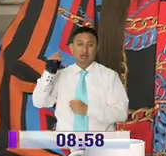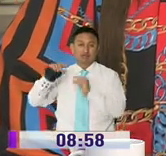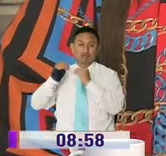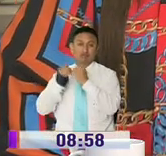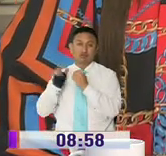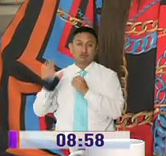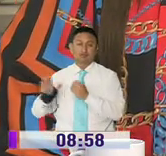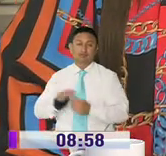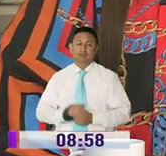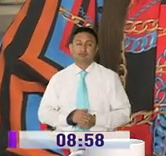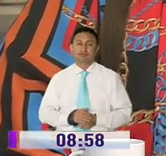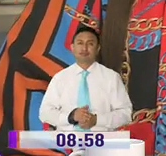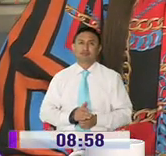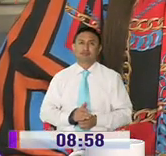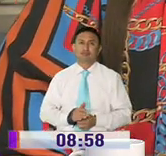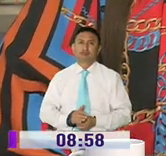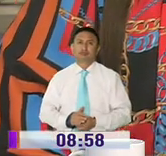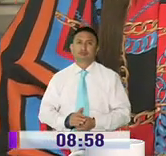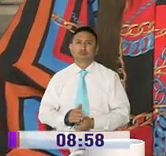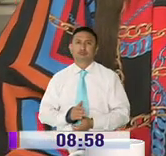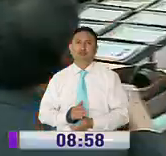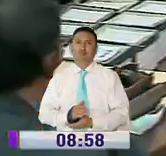cabeza de la organización delictiva.